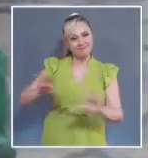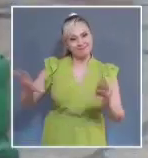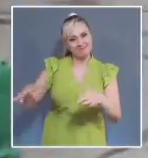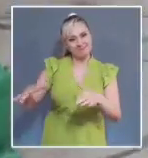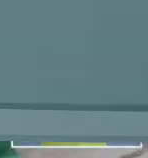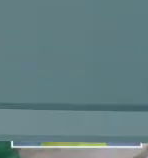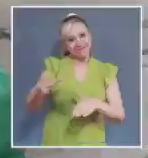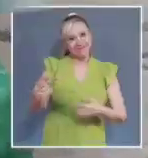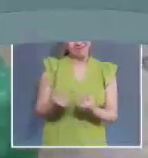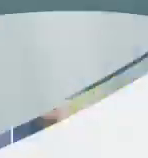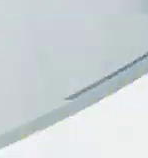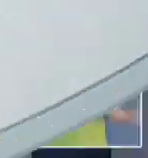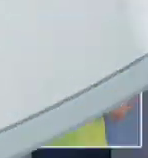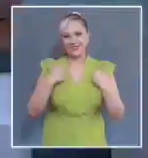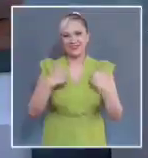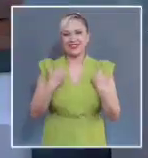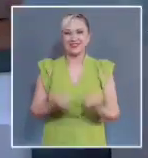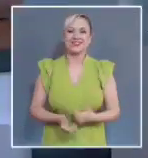población.